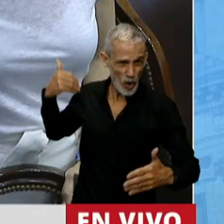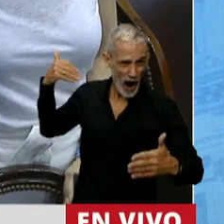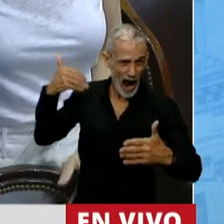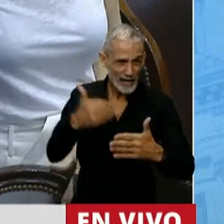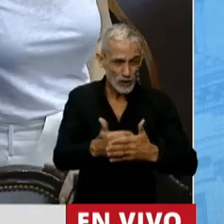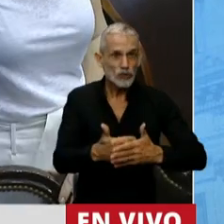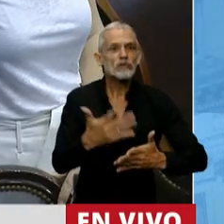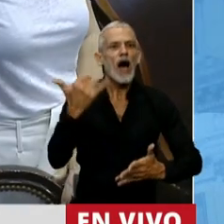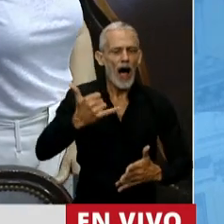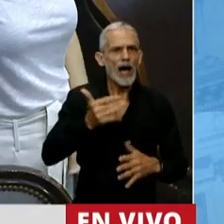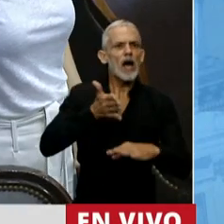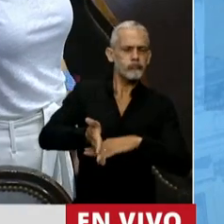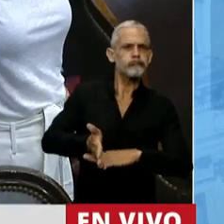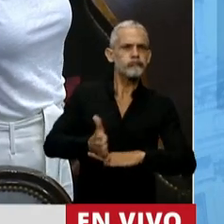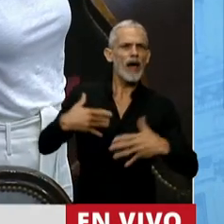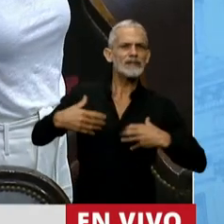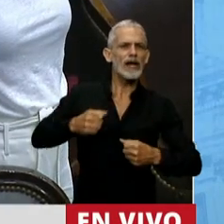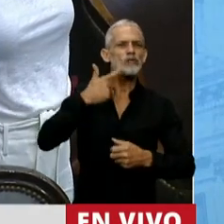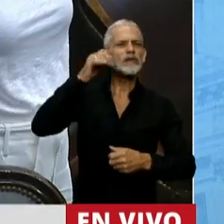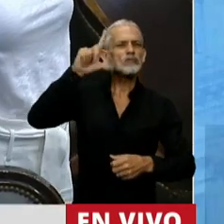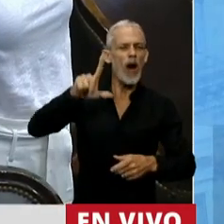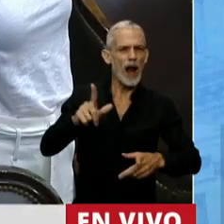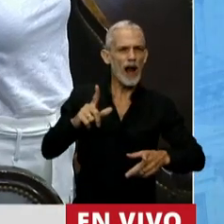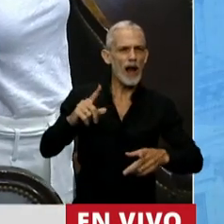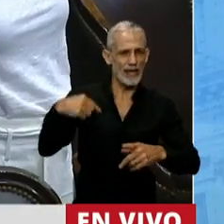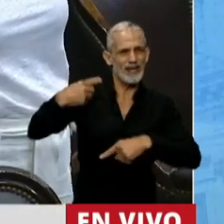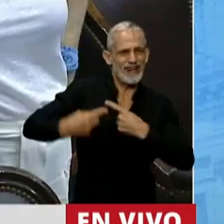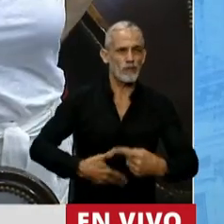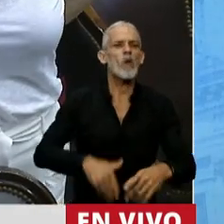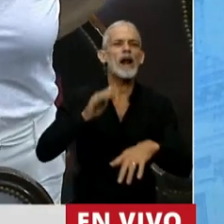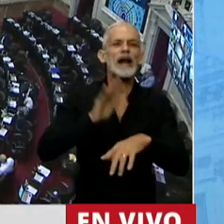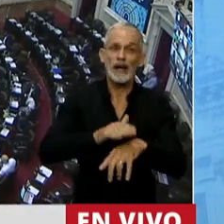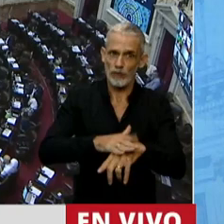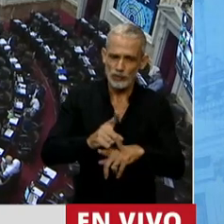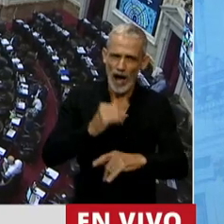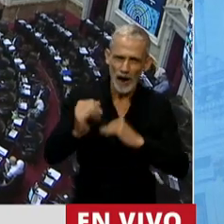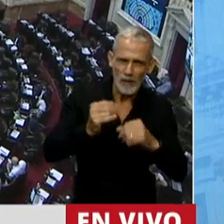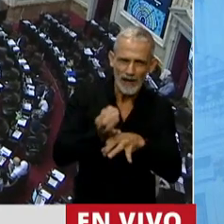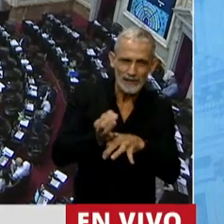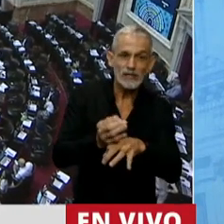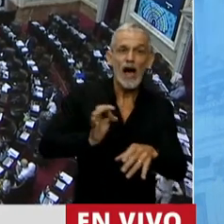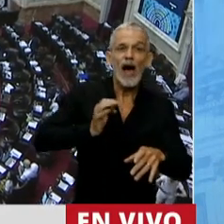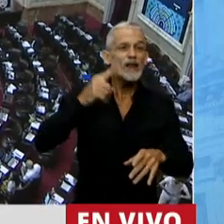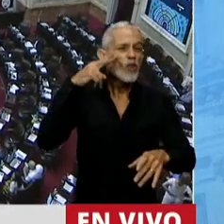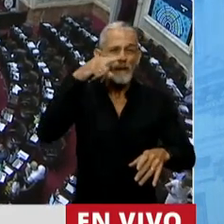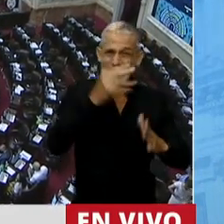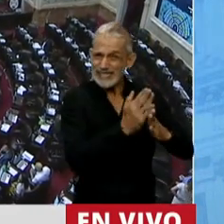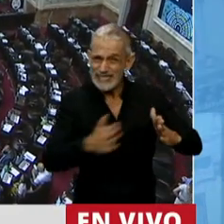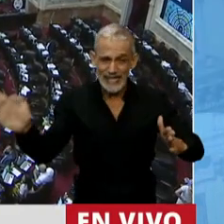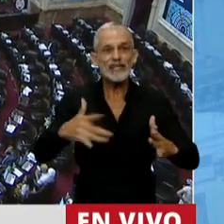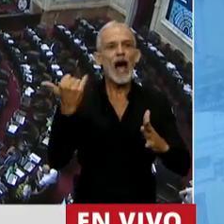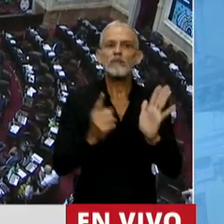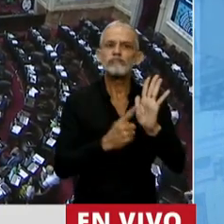años que hay acceso al programa de salud sexual y procreación responsable, que desde el año 2007 hay